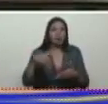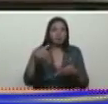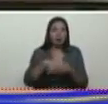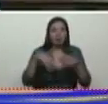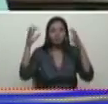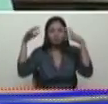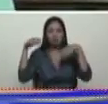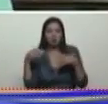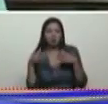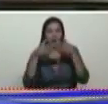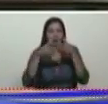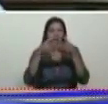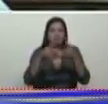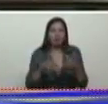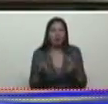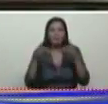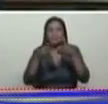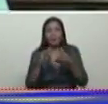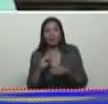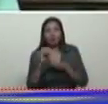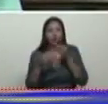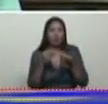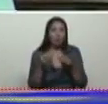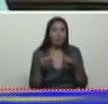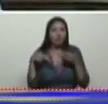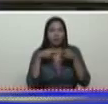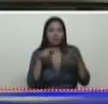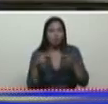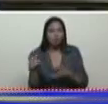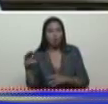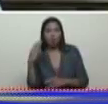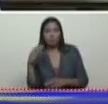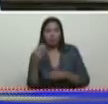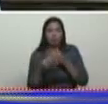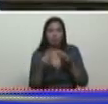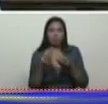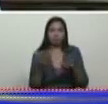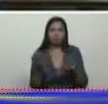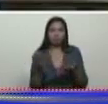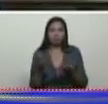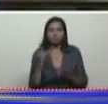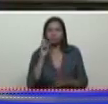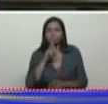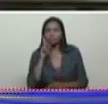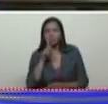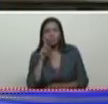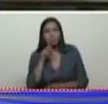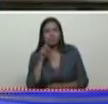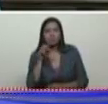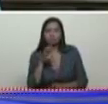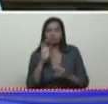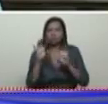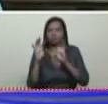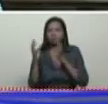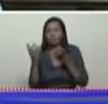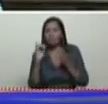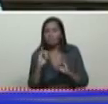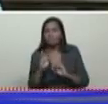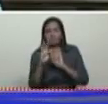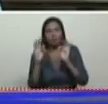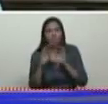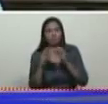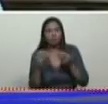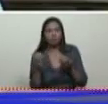que entra por mar, que entra por barco, que entra por río, que entra por Colombia. Mentiras, show barato, show